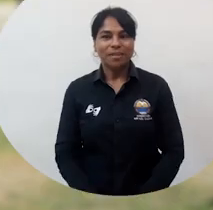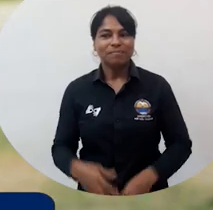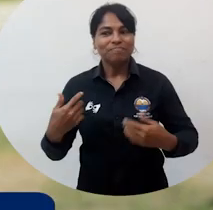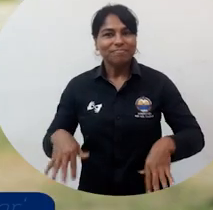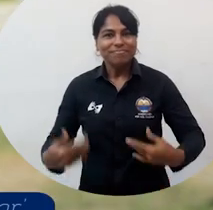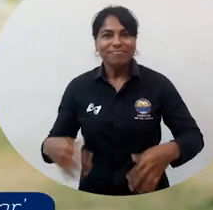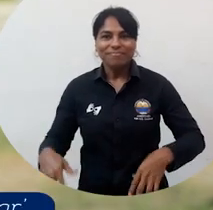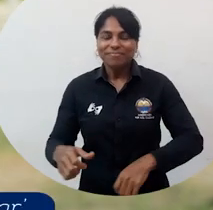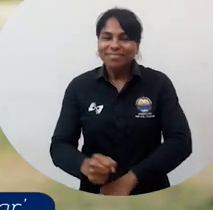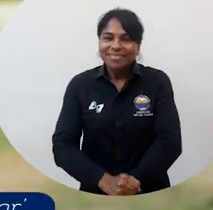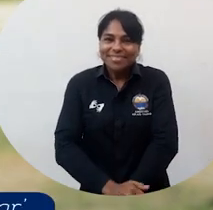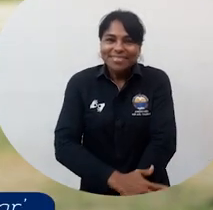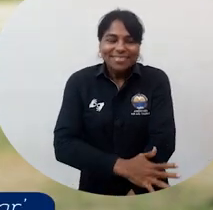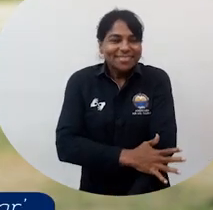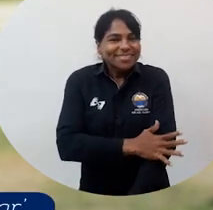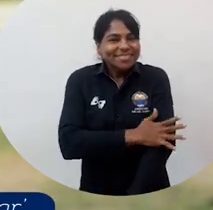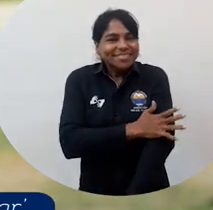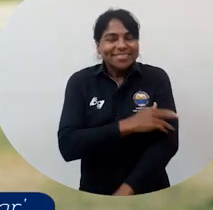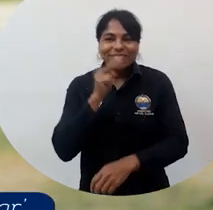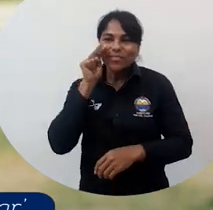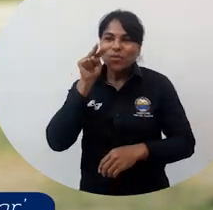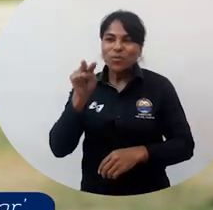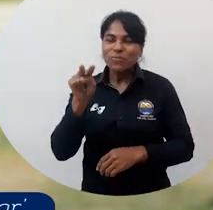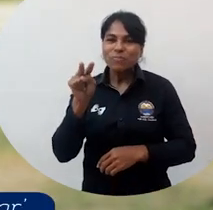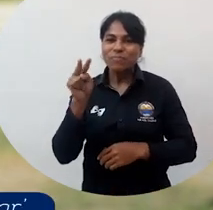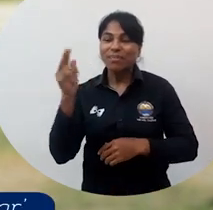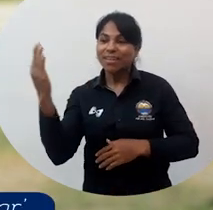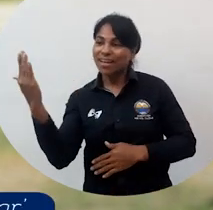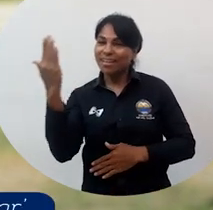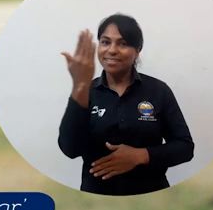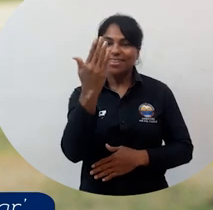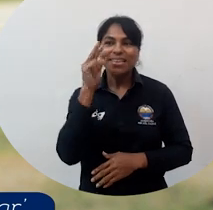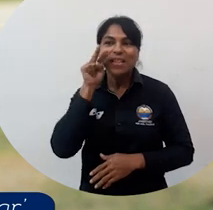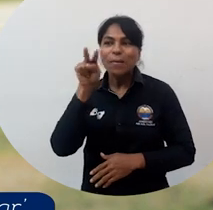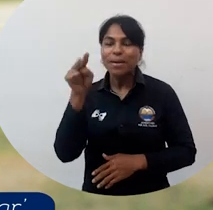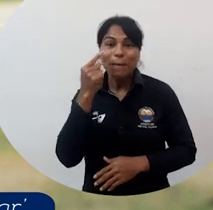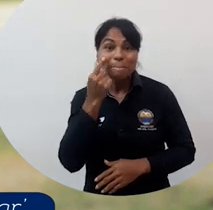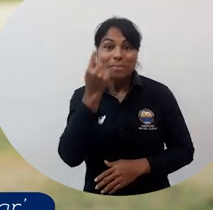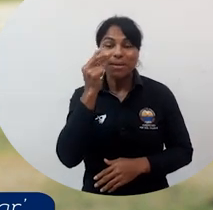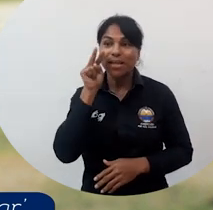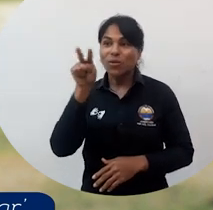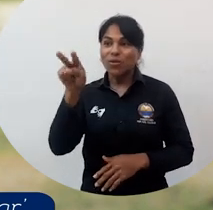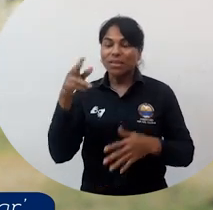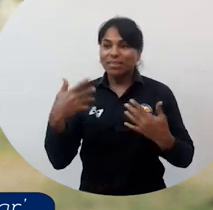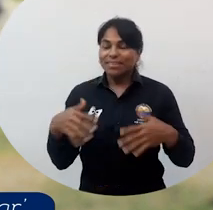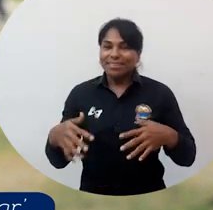Me sorprendí de ver el primer día cuando vi el